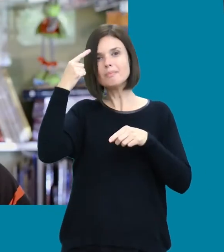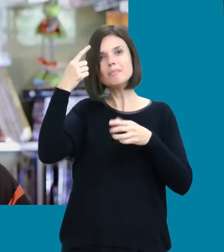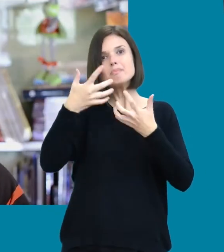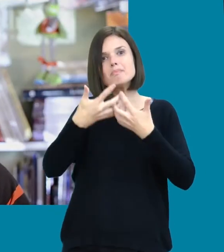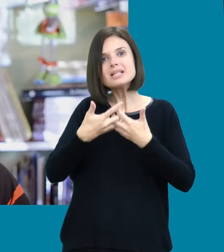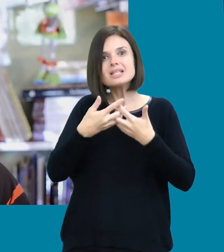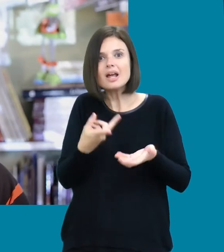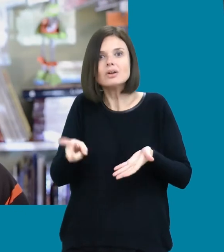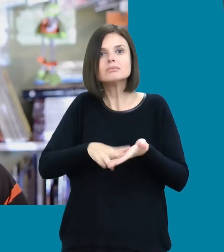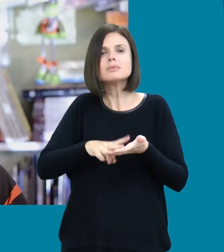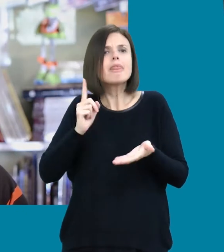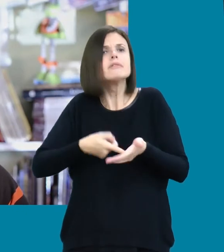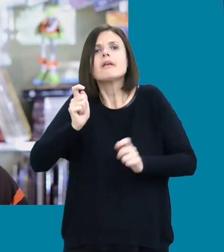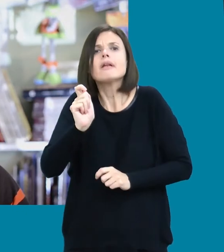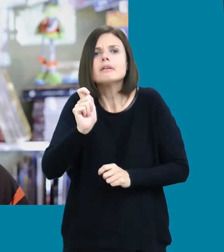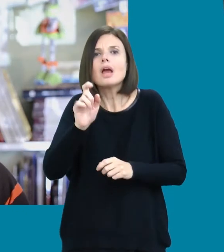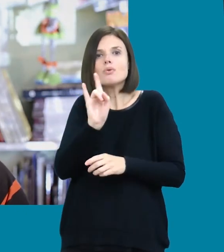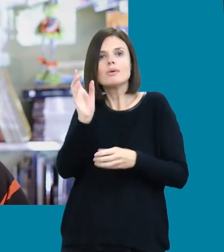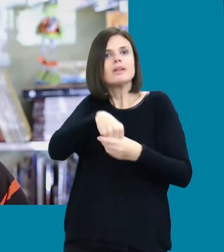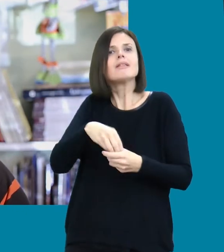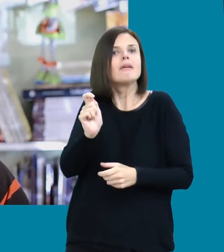tienen que decidir las cosas en la universidad?